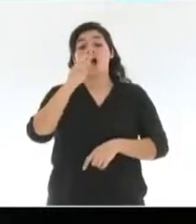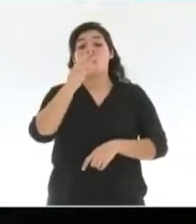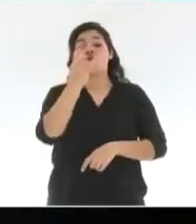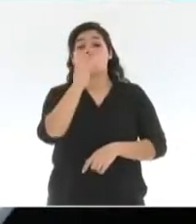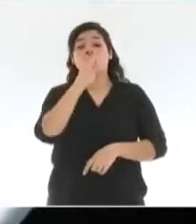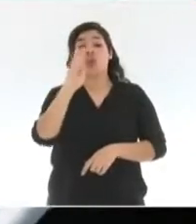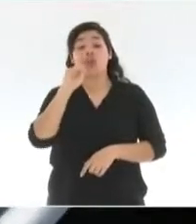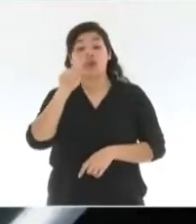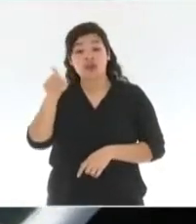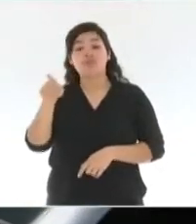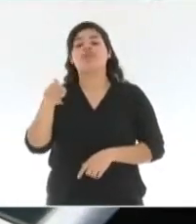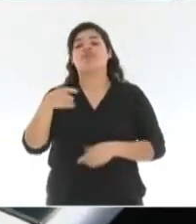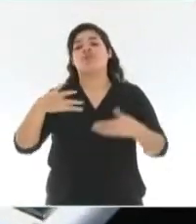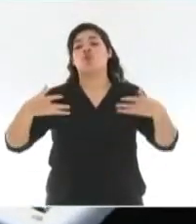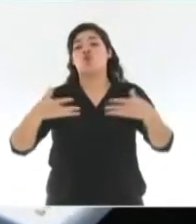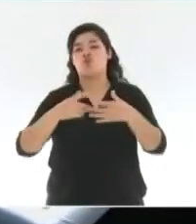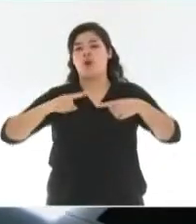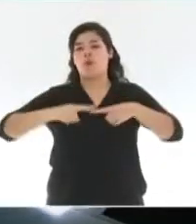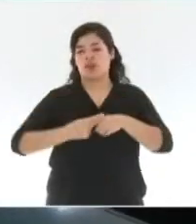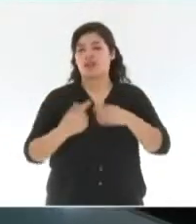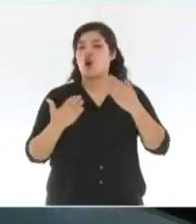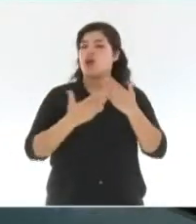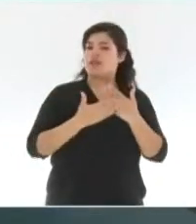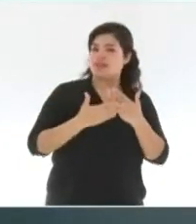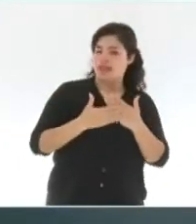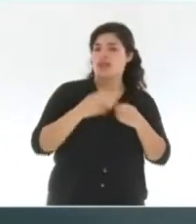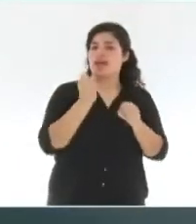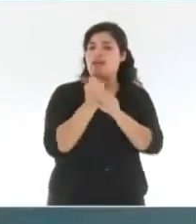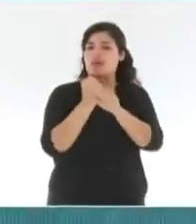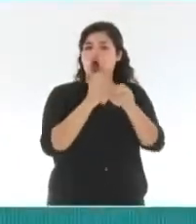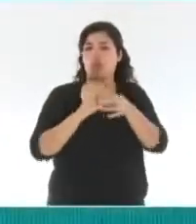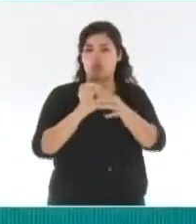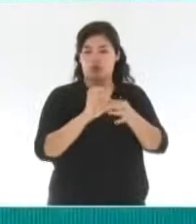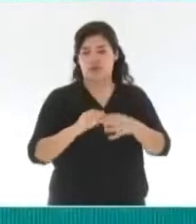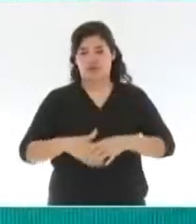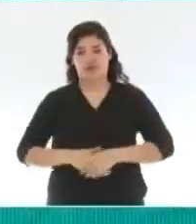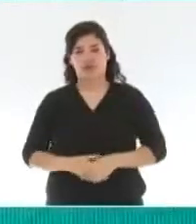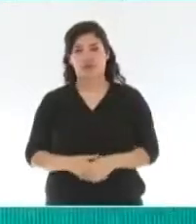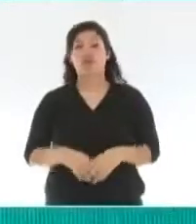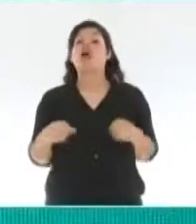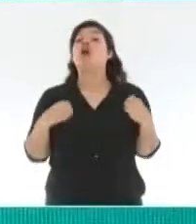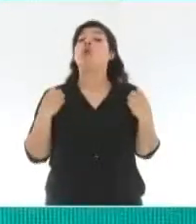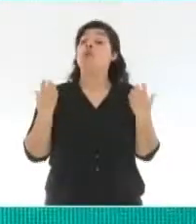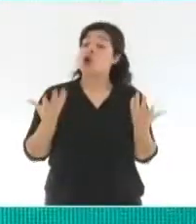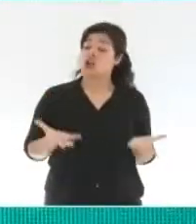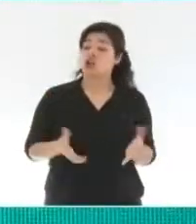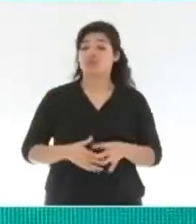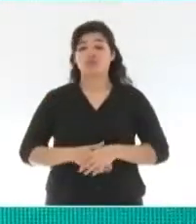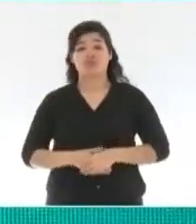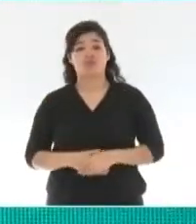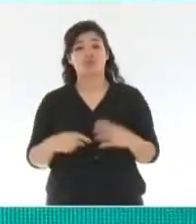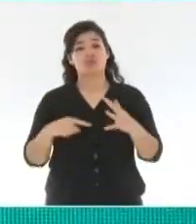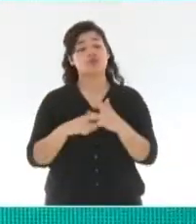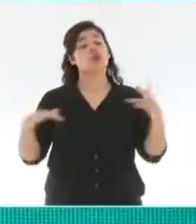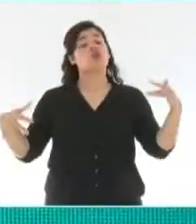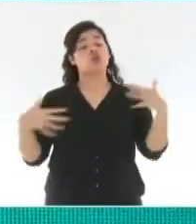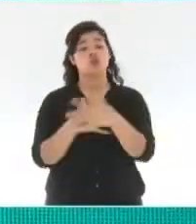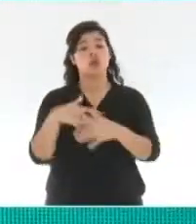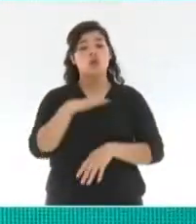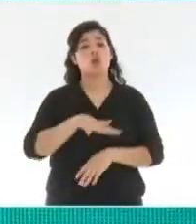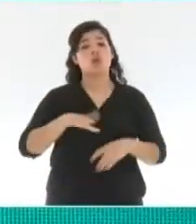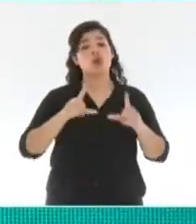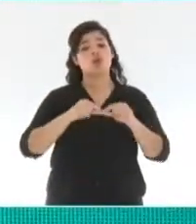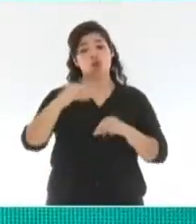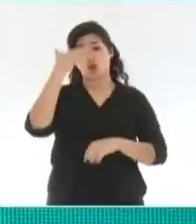Data por el frente de izquierda y de trabajadores unidad tiempo bueno en la ciudad y en la comuna 15 Hay un